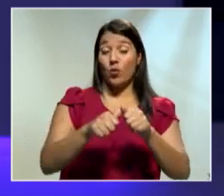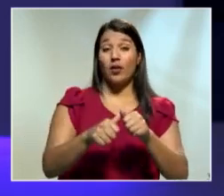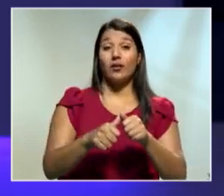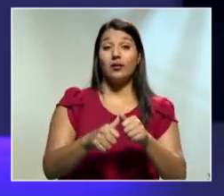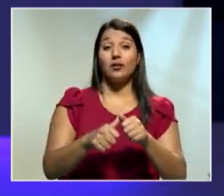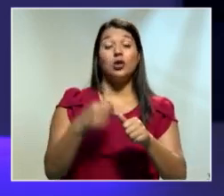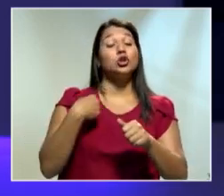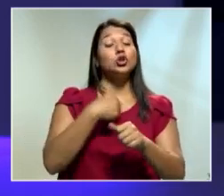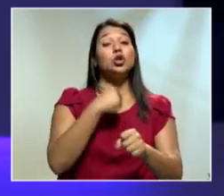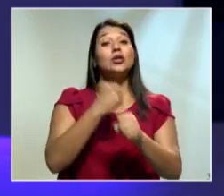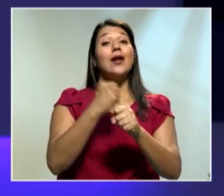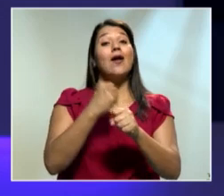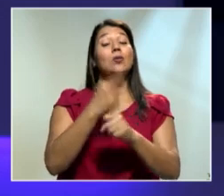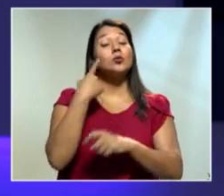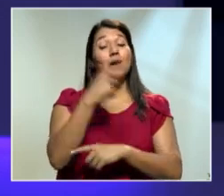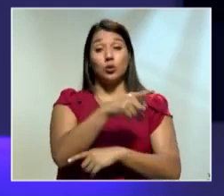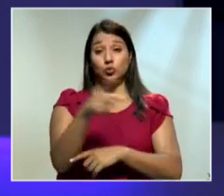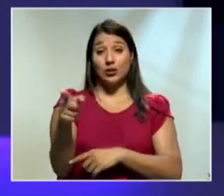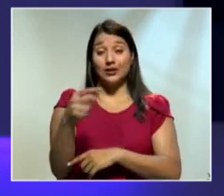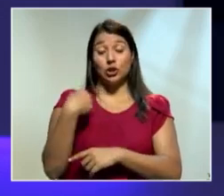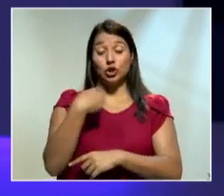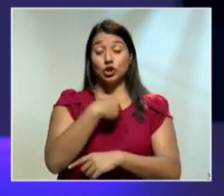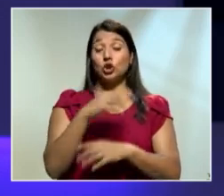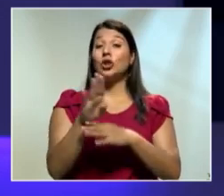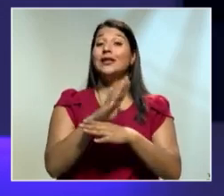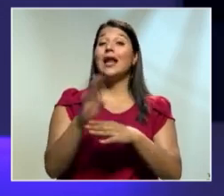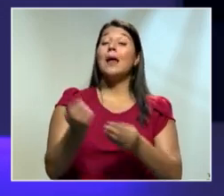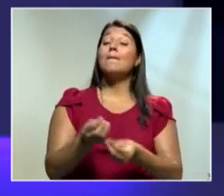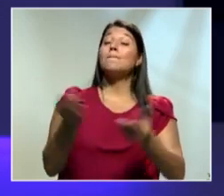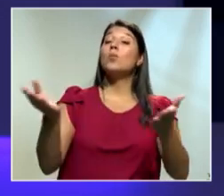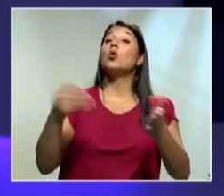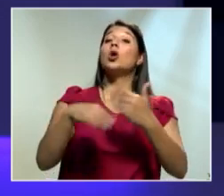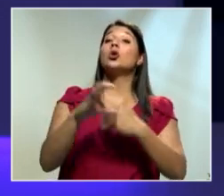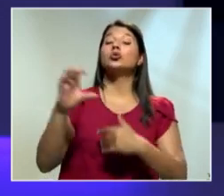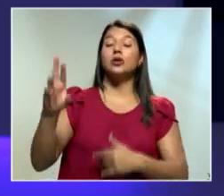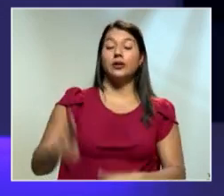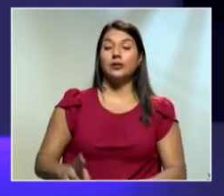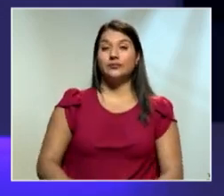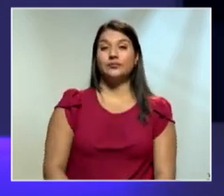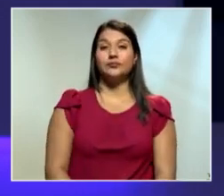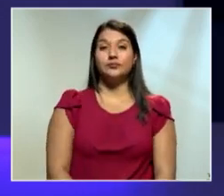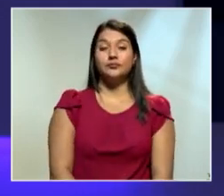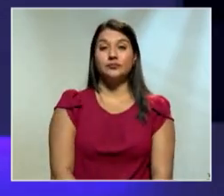trabajamos para usted, somos la televisión pública de Costa Rica.